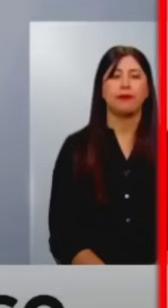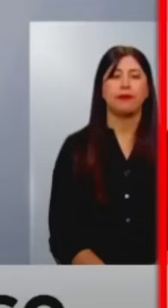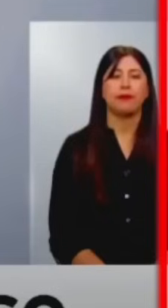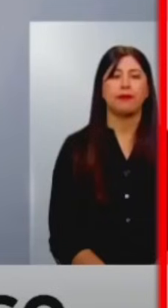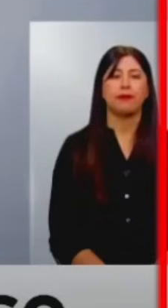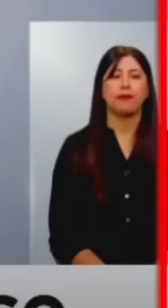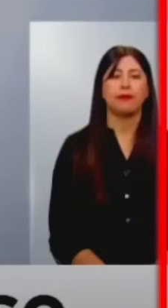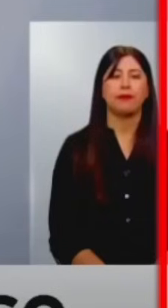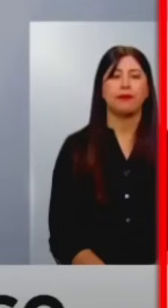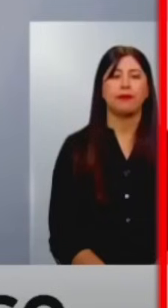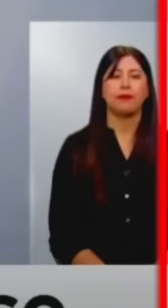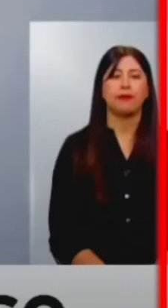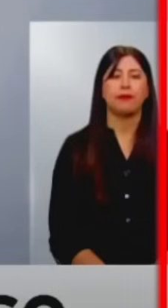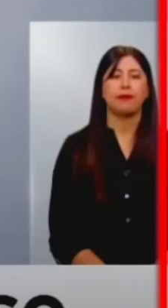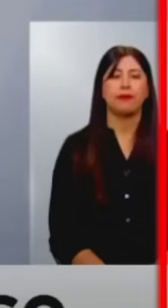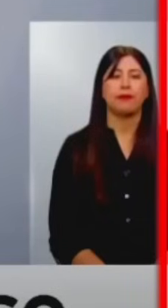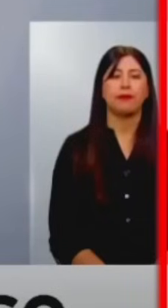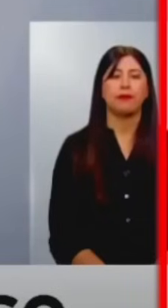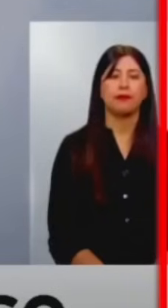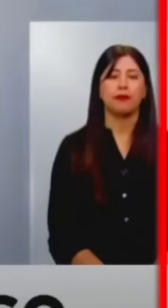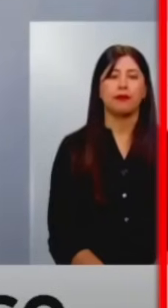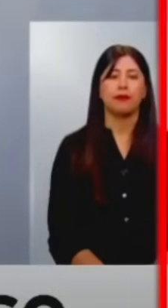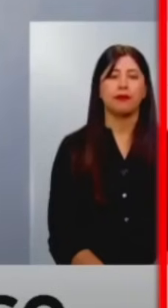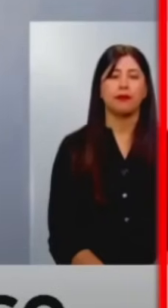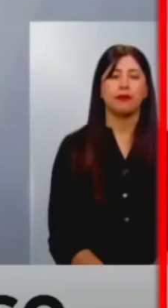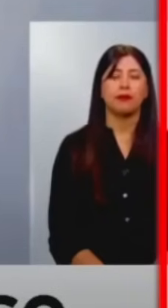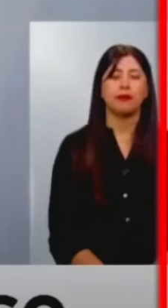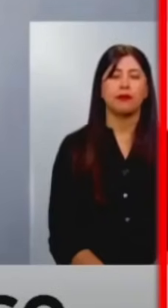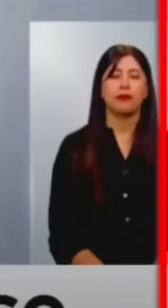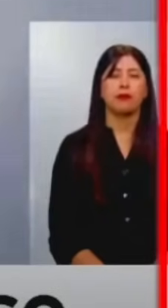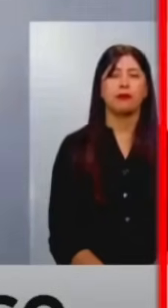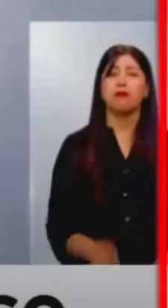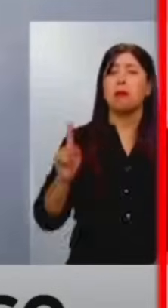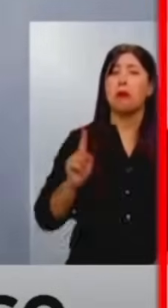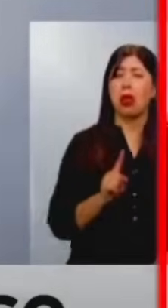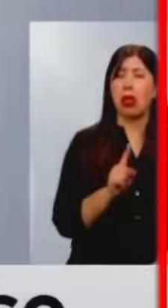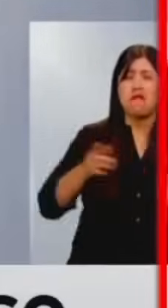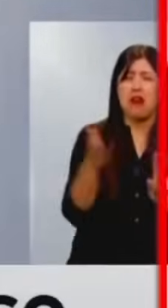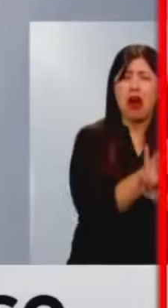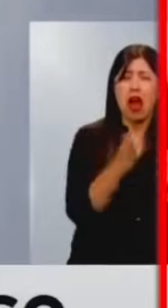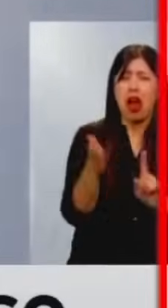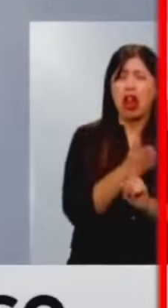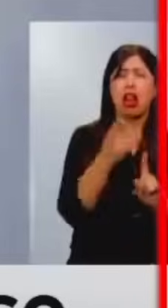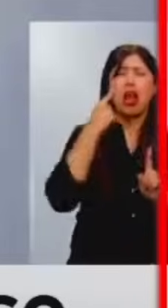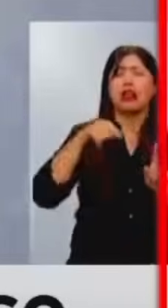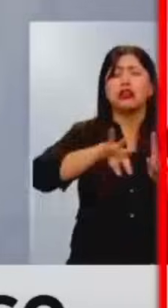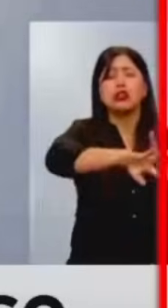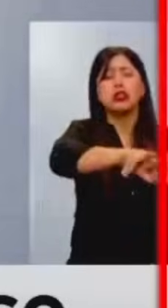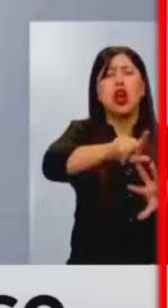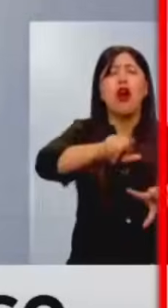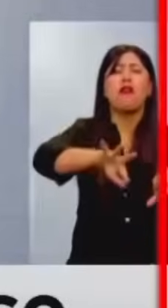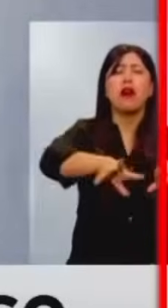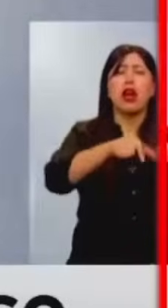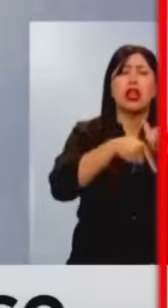arriba. Vamos a ver este informe que hizo el canal de Mega. Ingresó violentamente para robar al interior de un mini